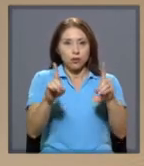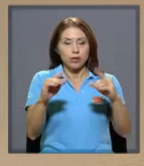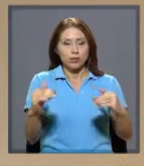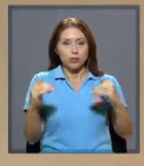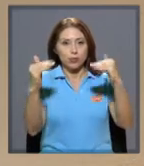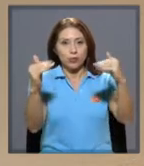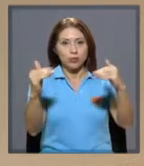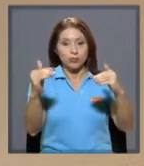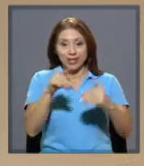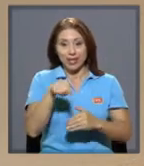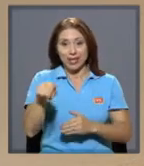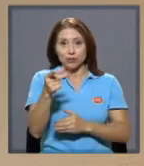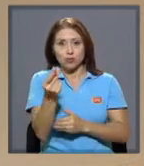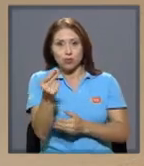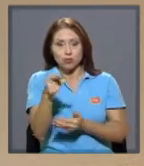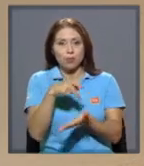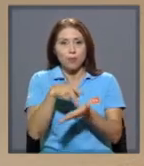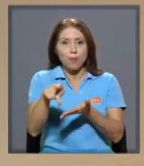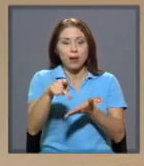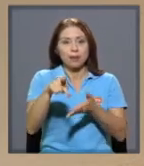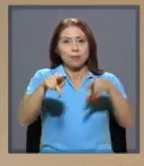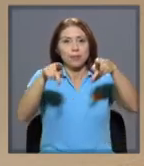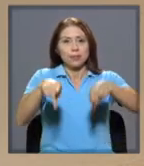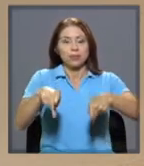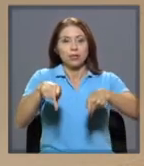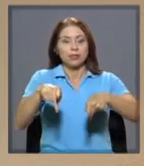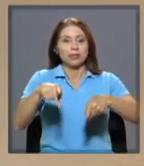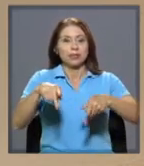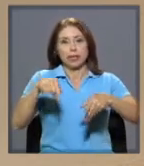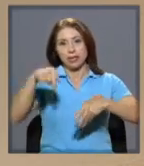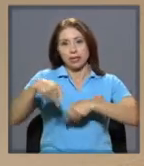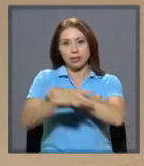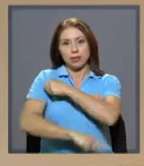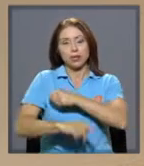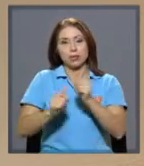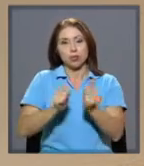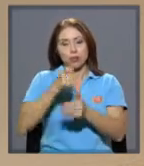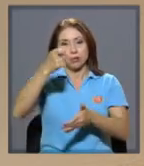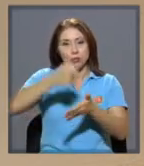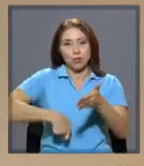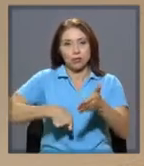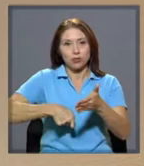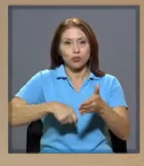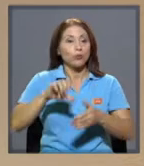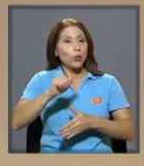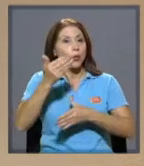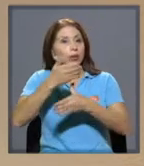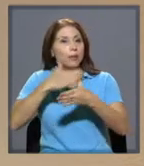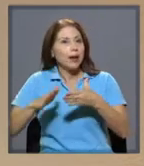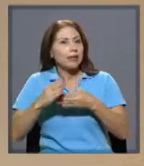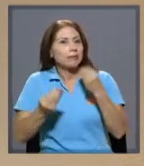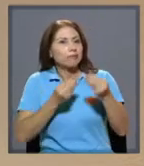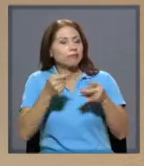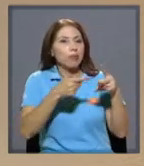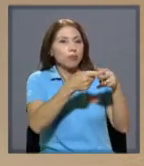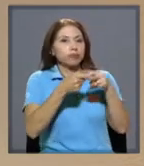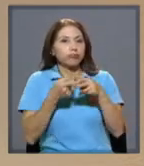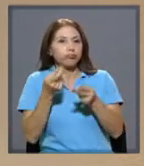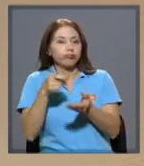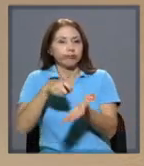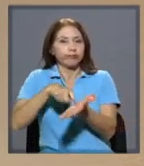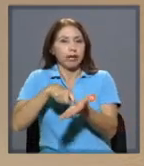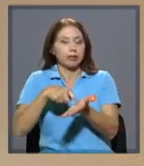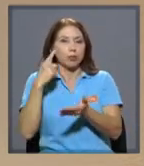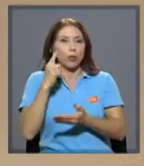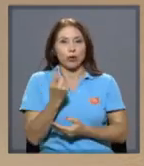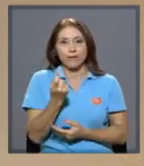que tributan los habitantes de este país, y una parte se va de fiado por el déficit fiscal, pero no ese es